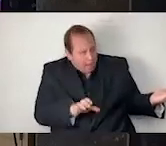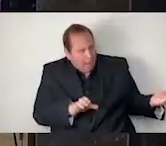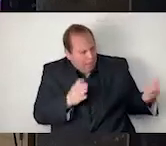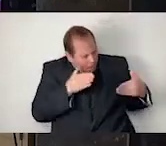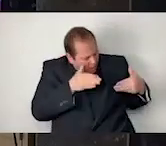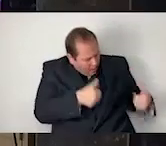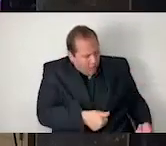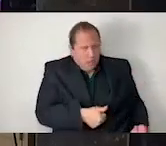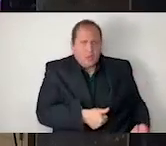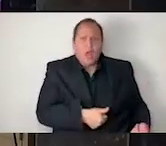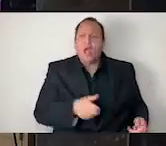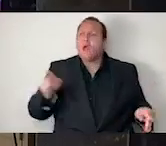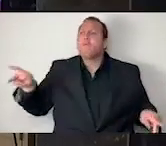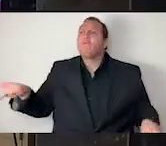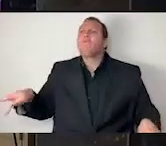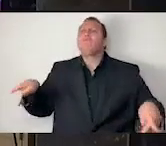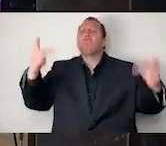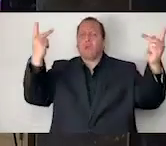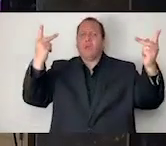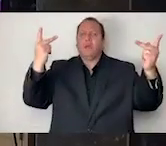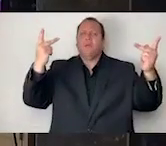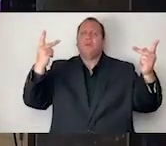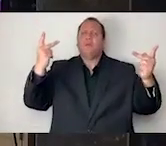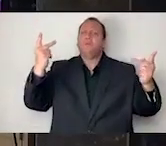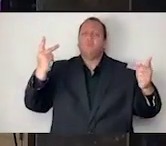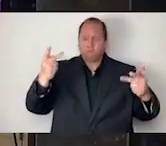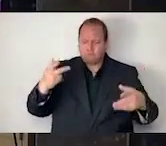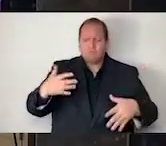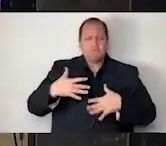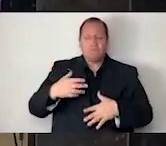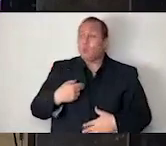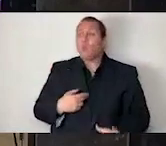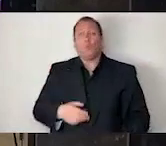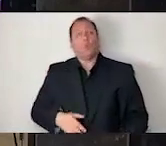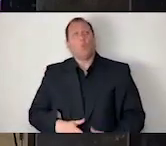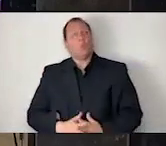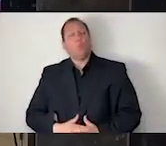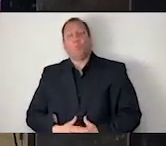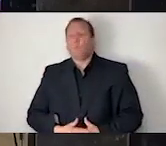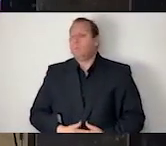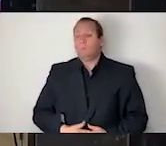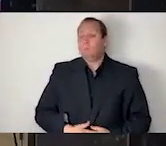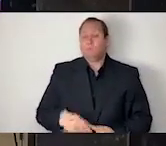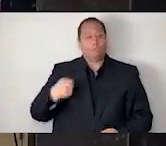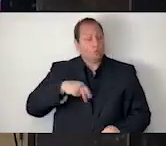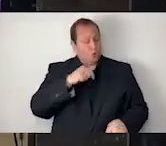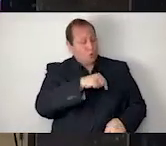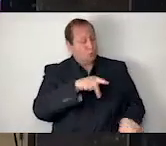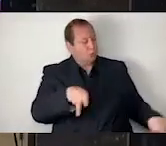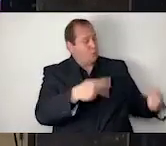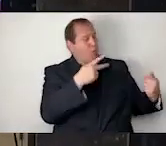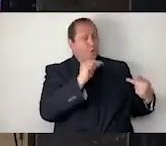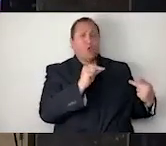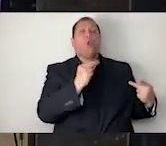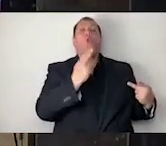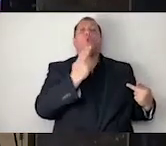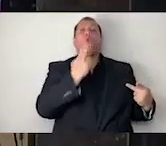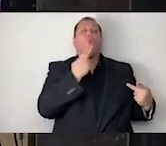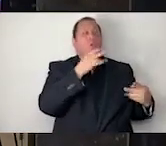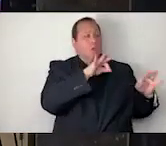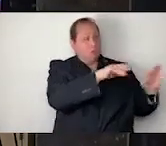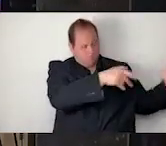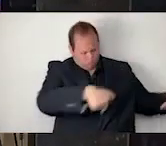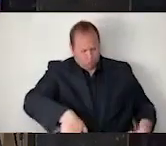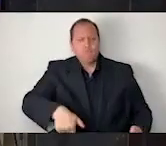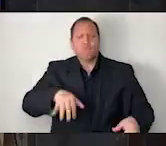ventiladores porque lo necesitamos ligero no no le vamos a vender ustedes vamos a usar su mano de obra vamos a usar su